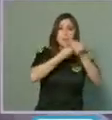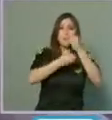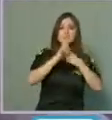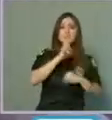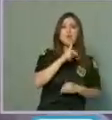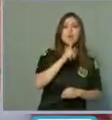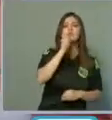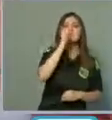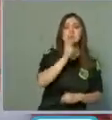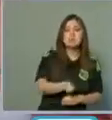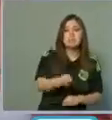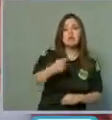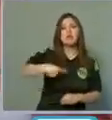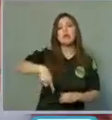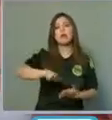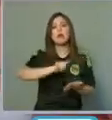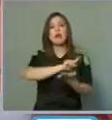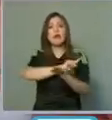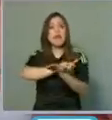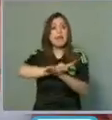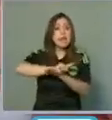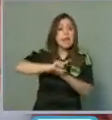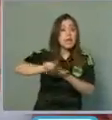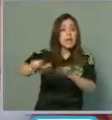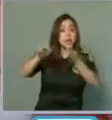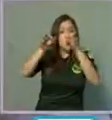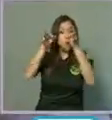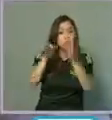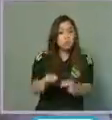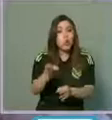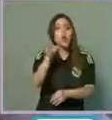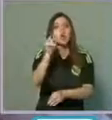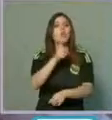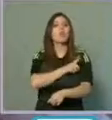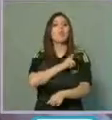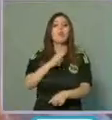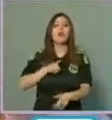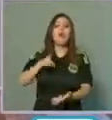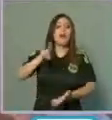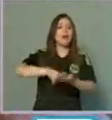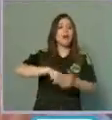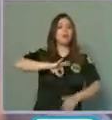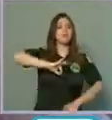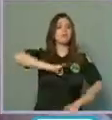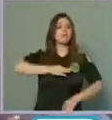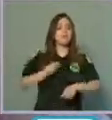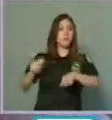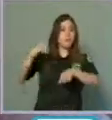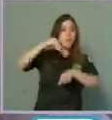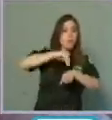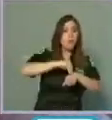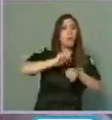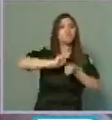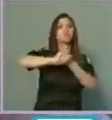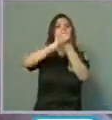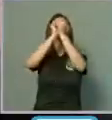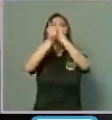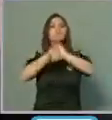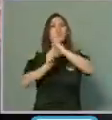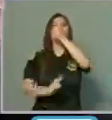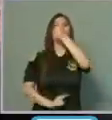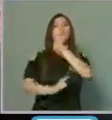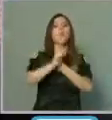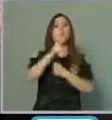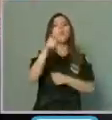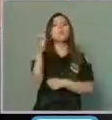que esté adecuadamente higiénico, que esté limpio, que no tenga una carga microbiana, una carga que nos pueda causar algún trastorno, una